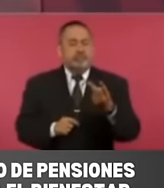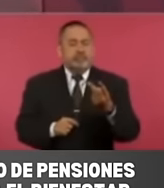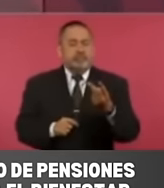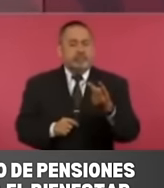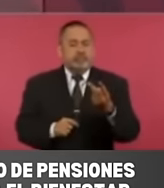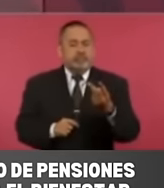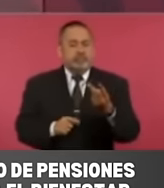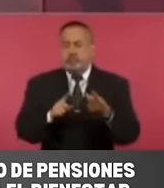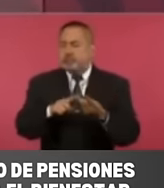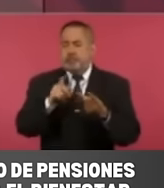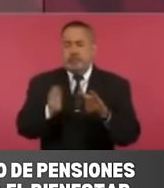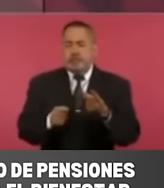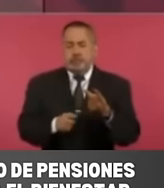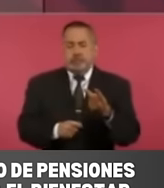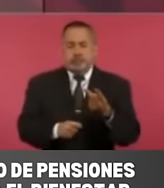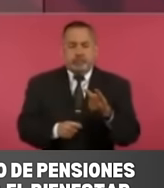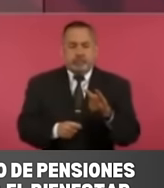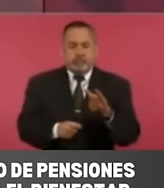es